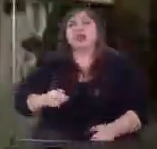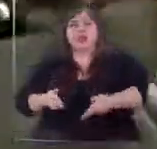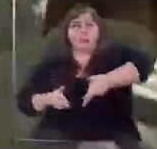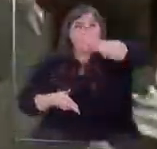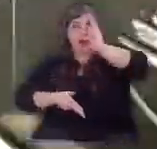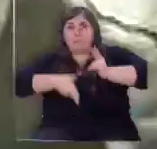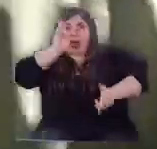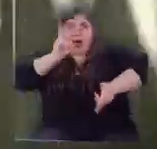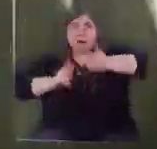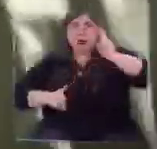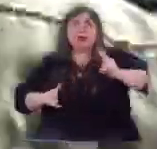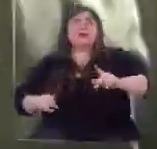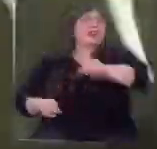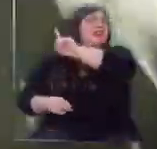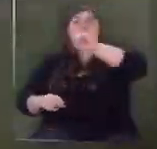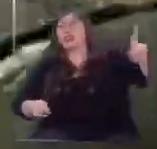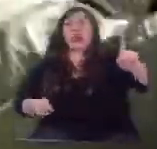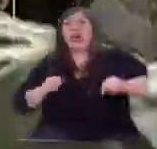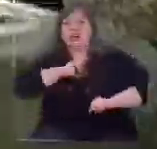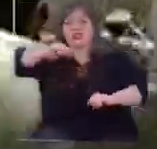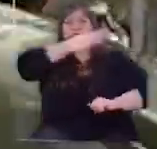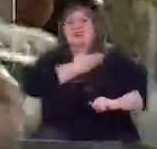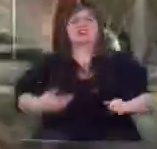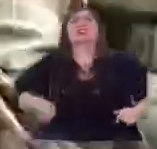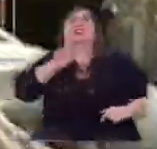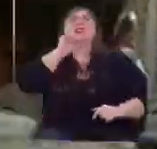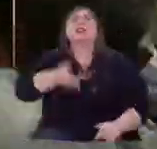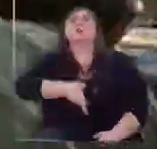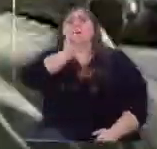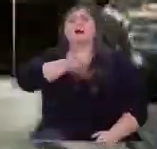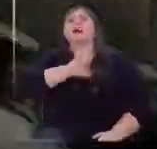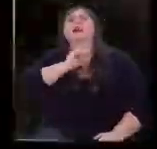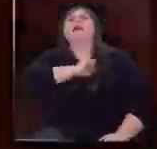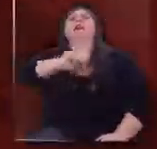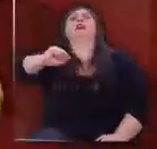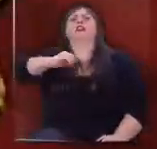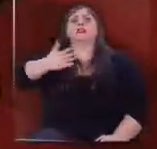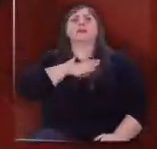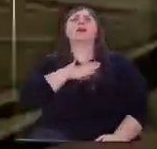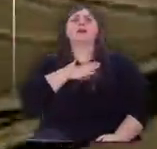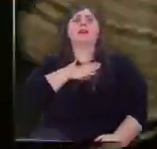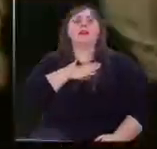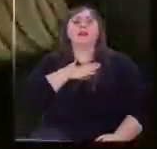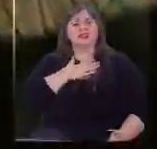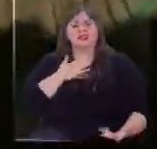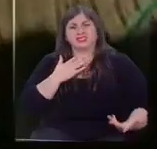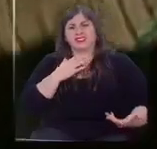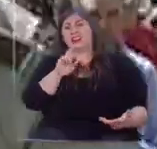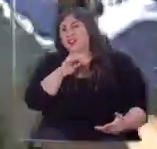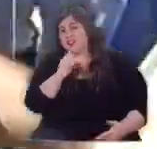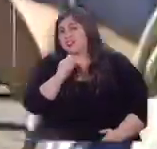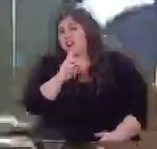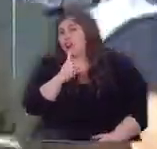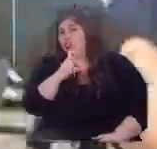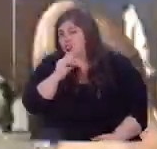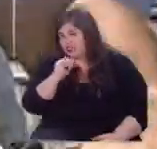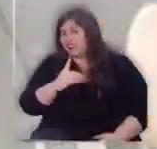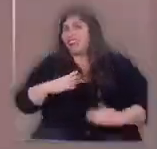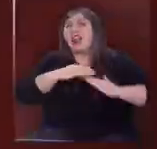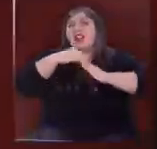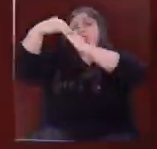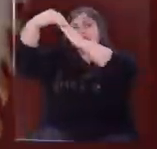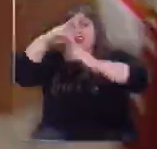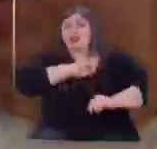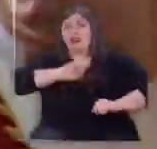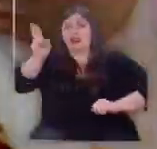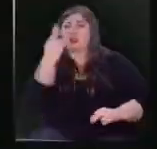moneda. No contra la moneda. Corta a mí. Ricardo Cid Castro, mediático, pastor y líder